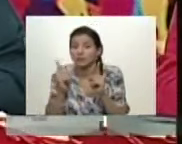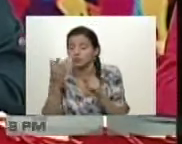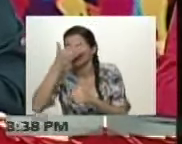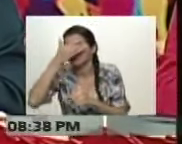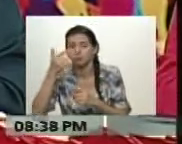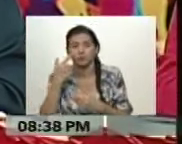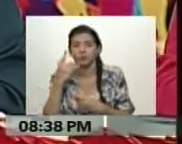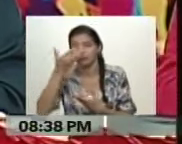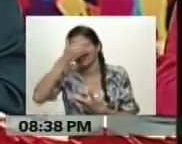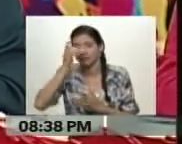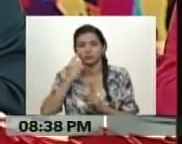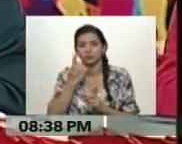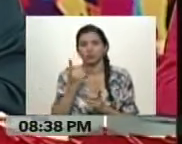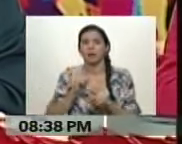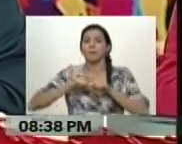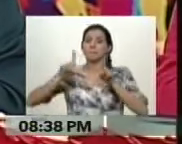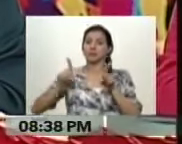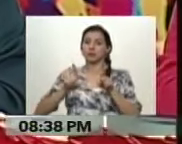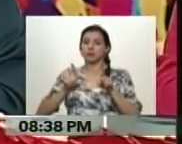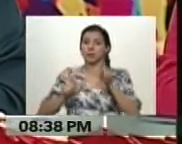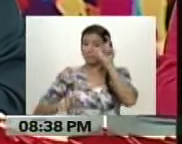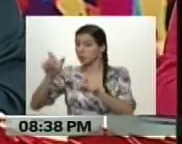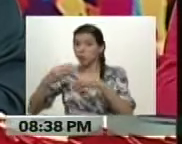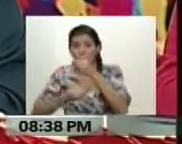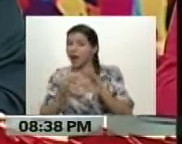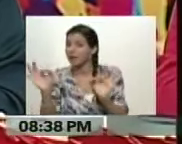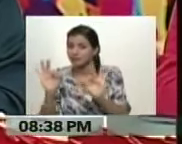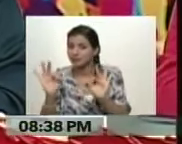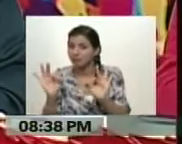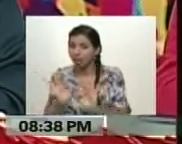ojos. Pero aquel que no lo haya hecho,